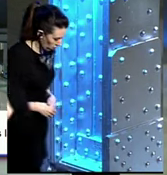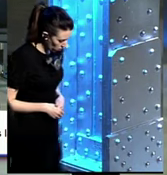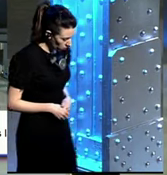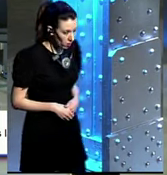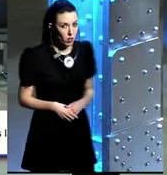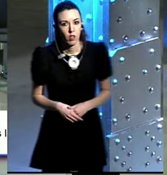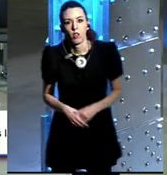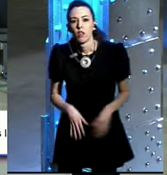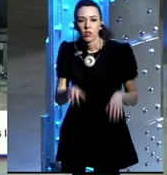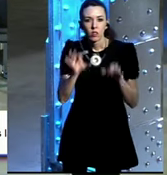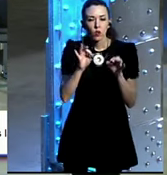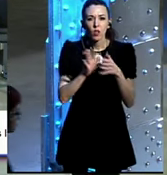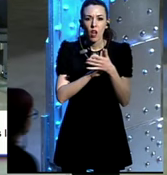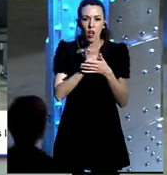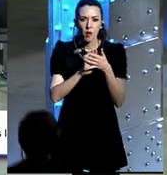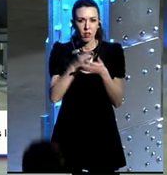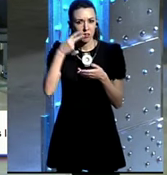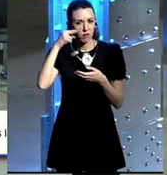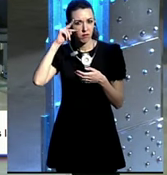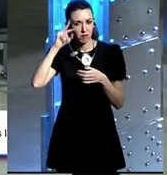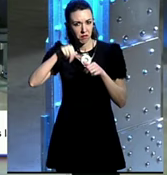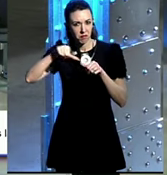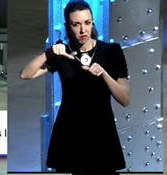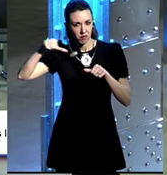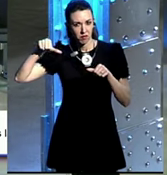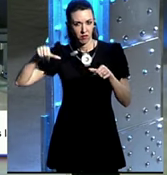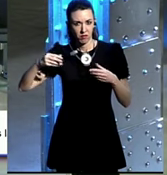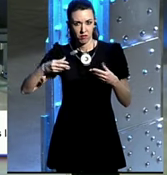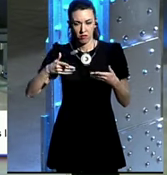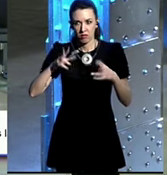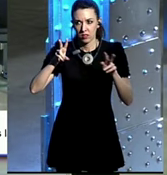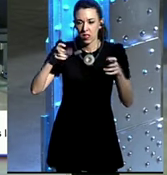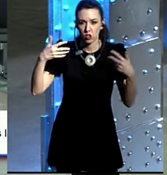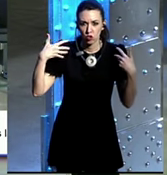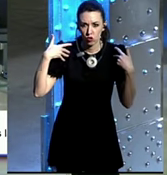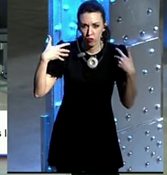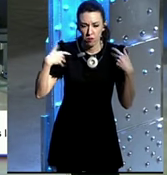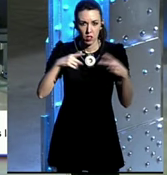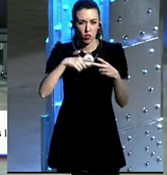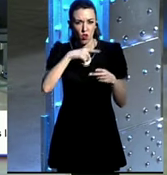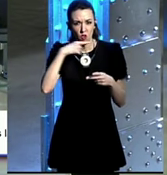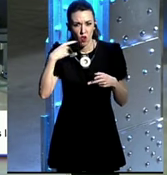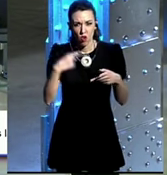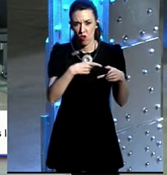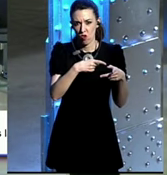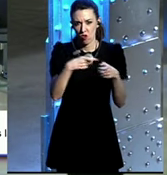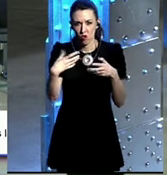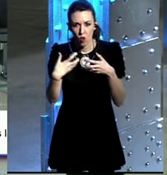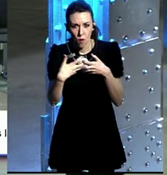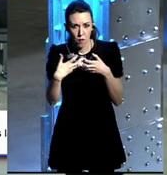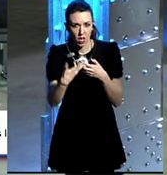De las experiencias radicales de sufrimiento, de dolor, el combate, la